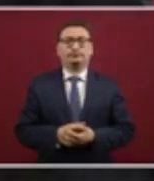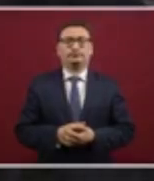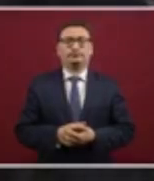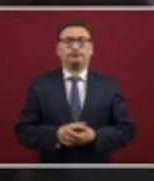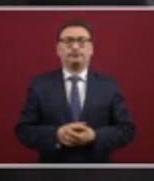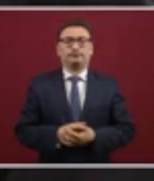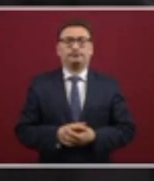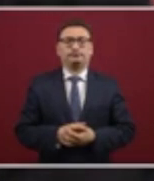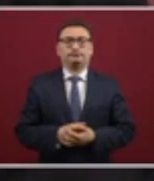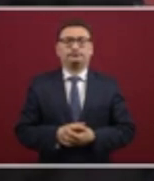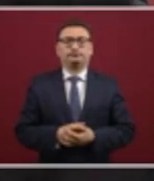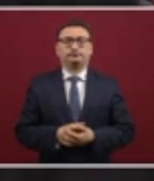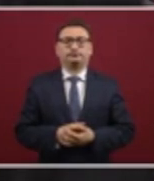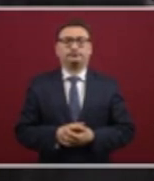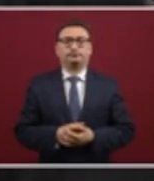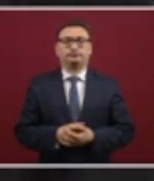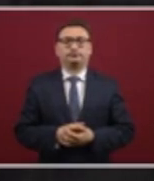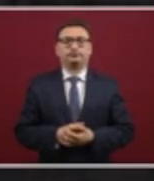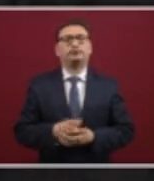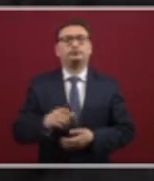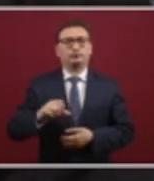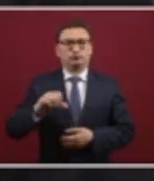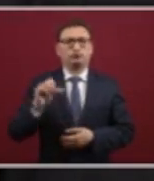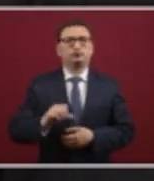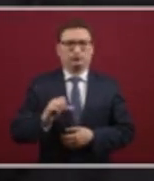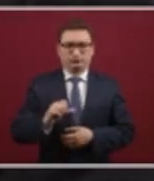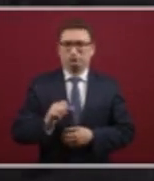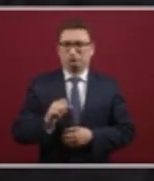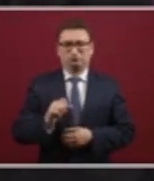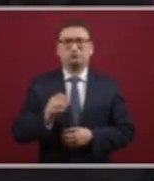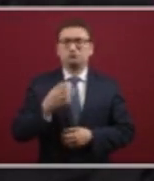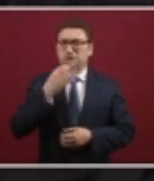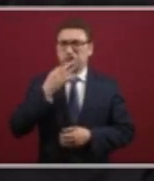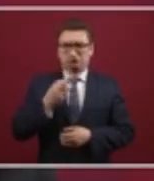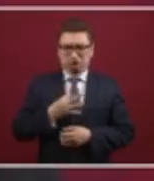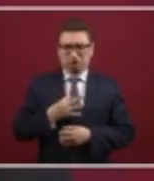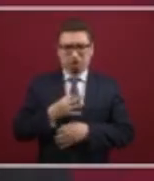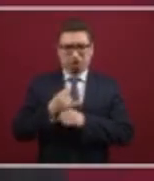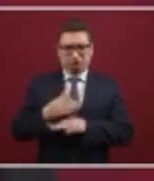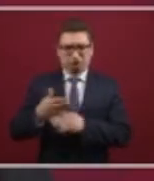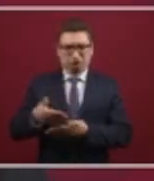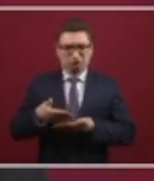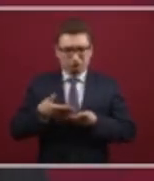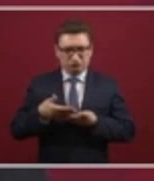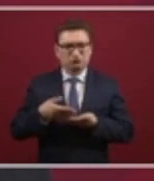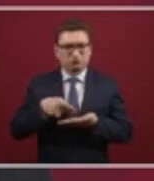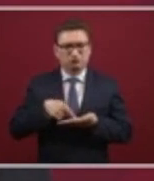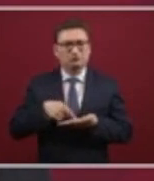nos informaron sobre